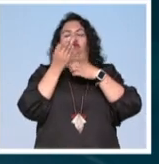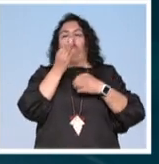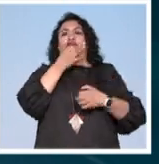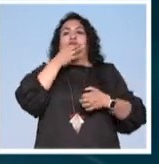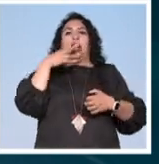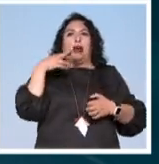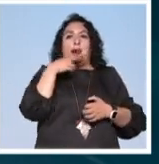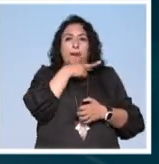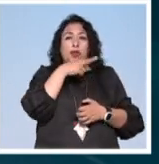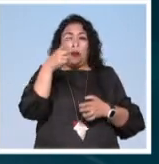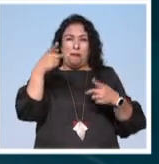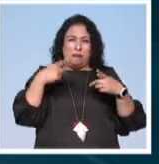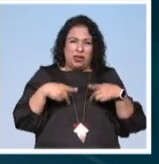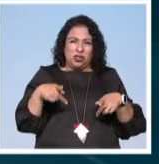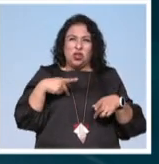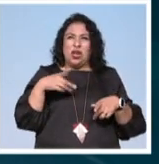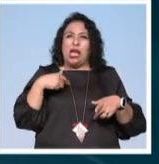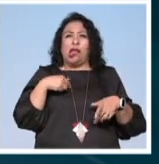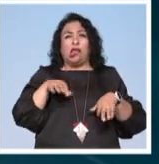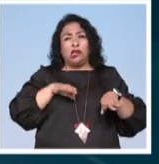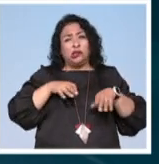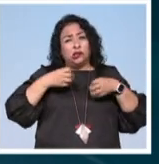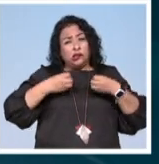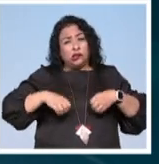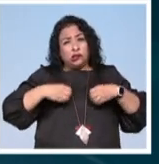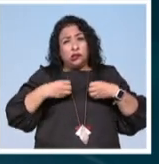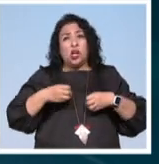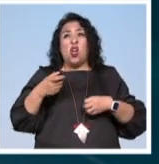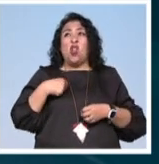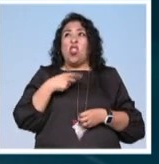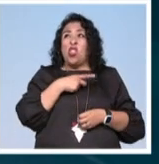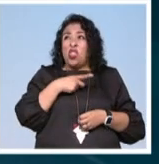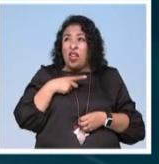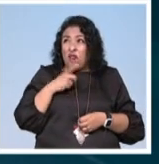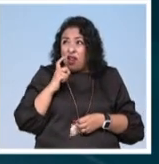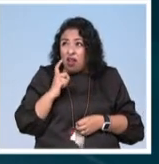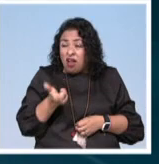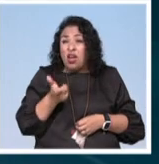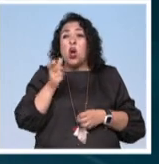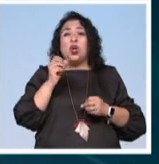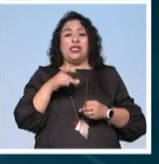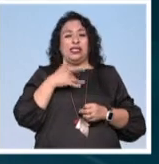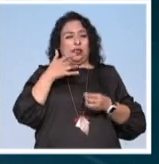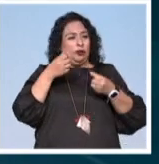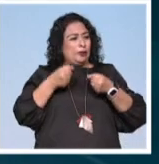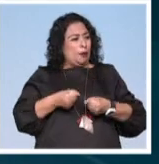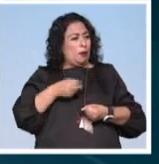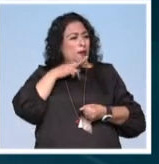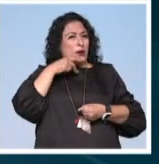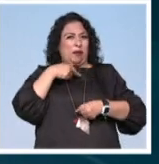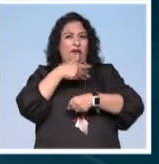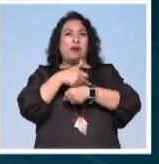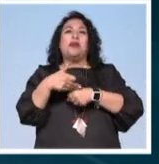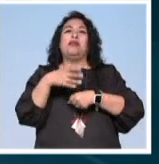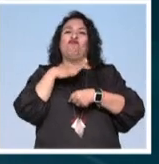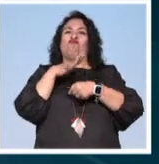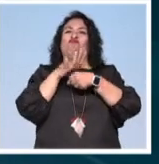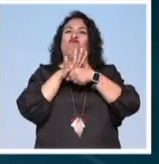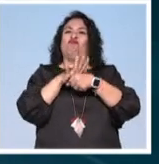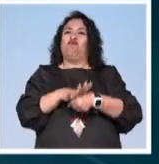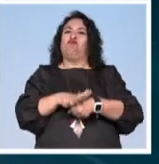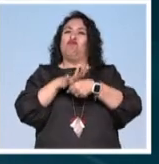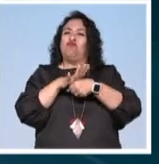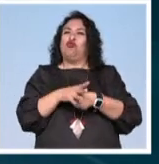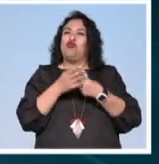inmediato. Si un individuo tiene mucho trabajo, posee varias deudas o se preocupa por la seguridad de su familia, está sometido a una